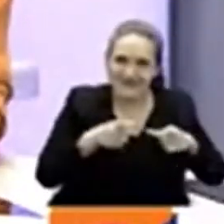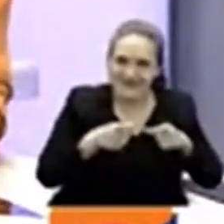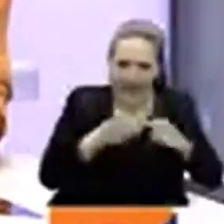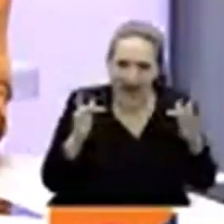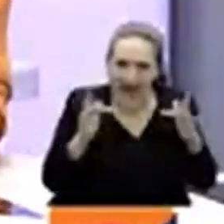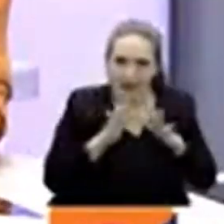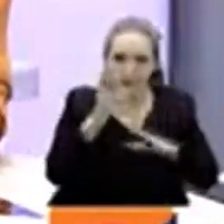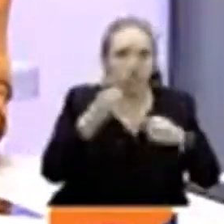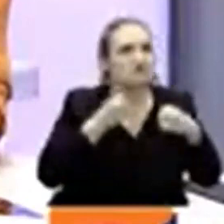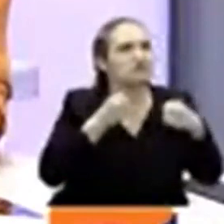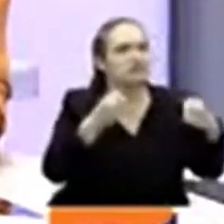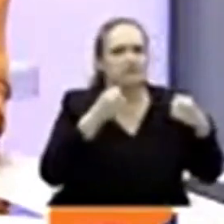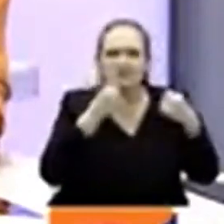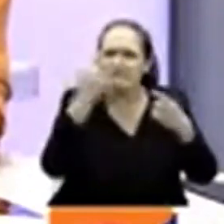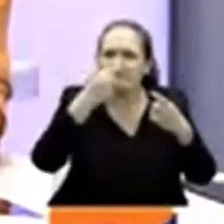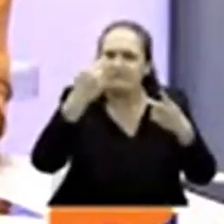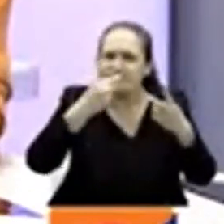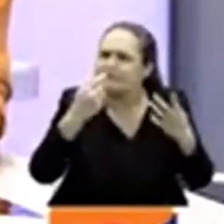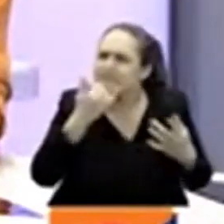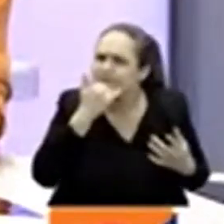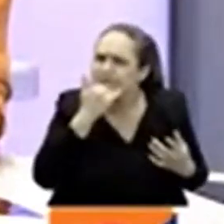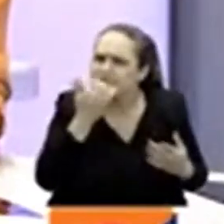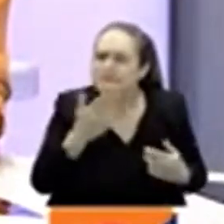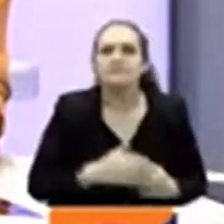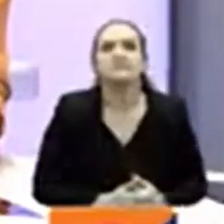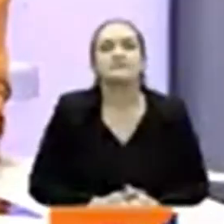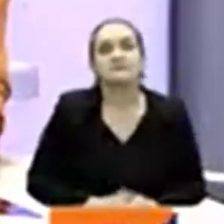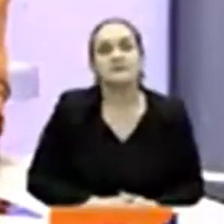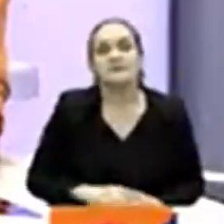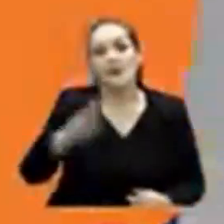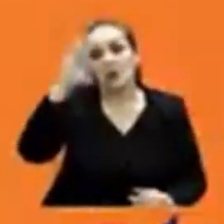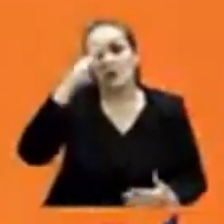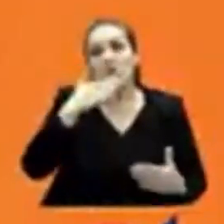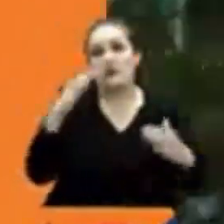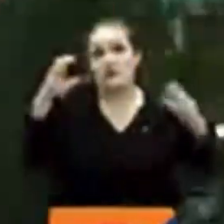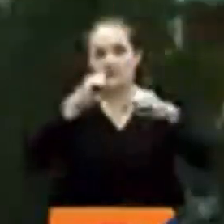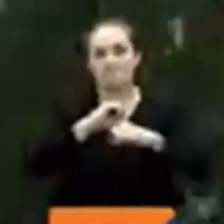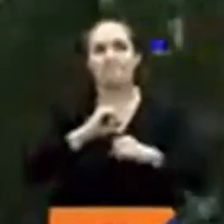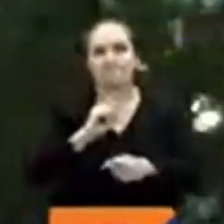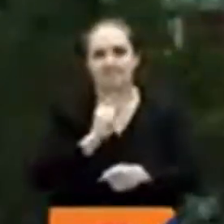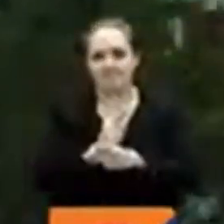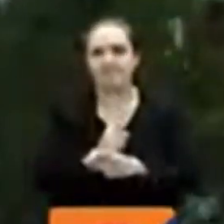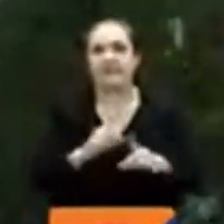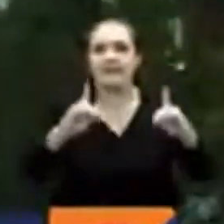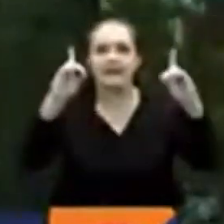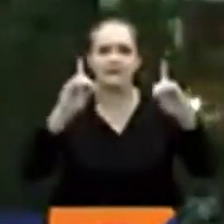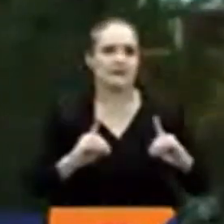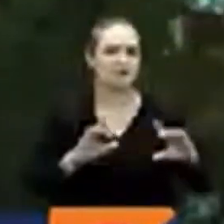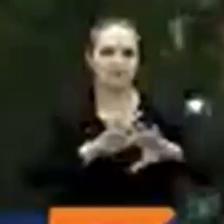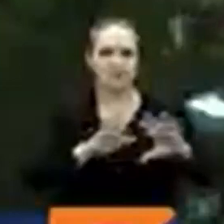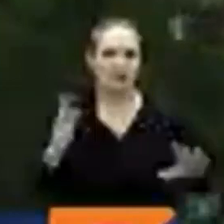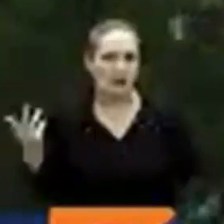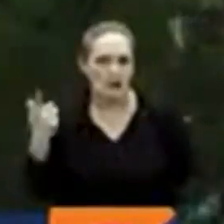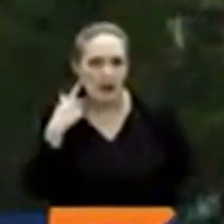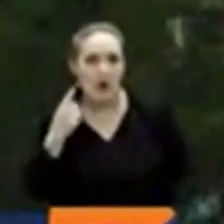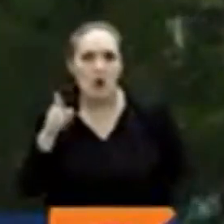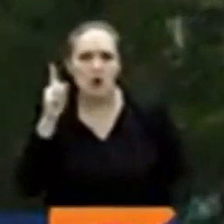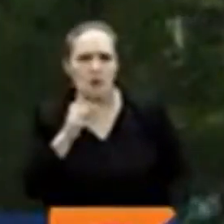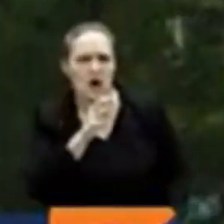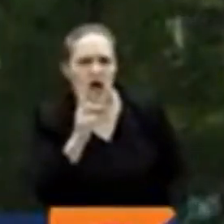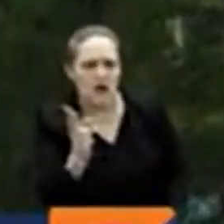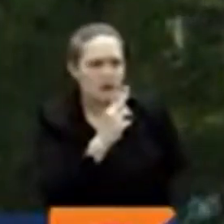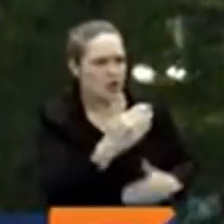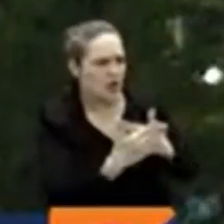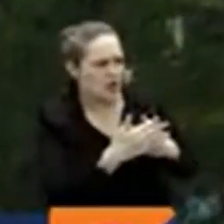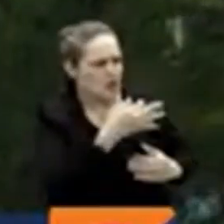conocen? Así es, muy buenas noches. Pues esta decisión se toma luego de que se conocieran las delicadas y reiteradas denuncias